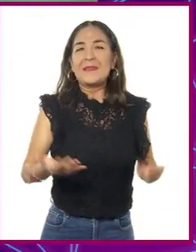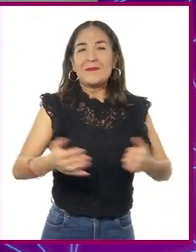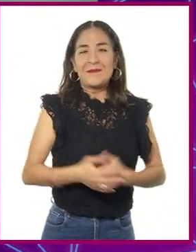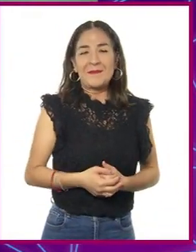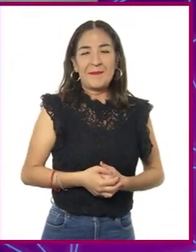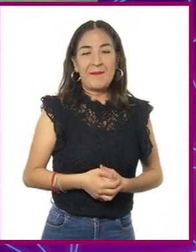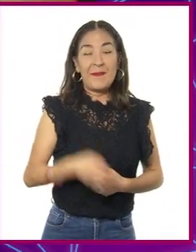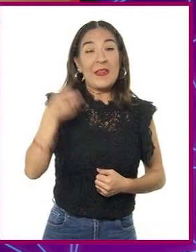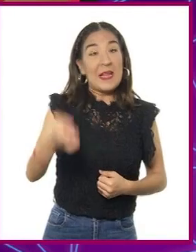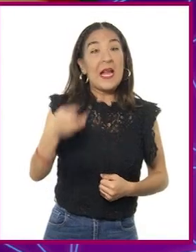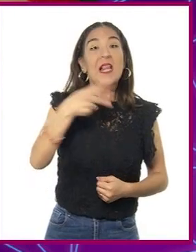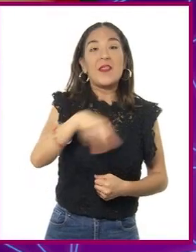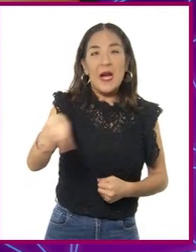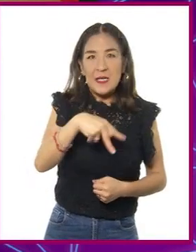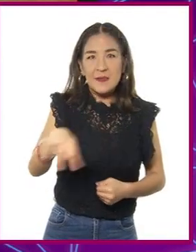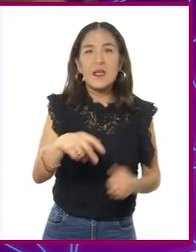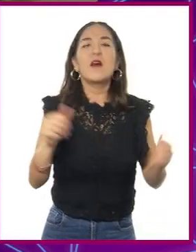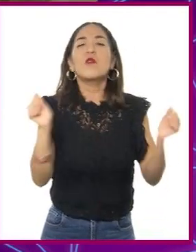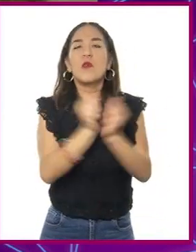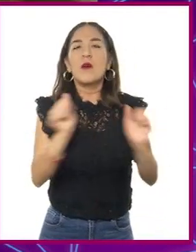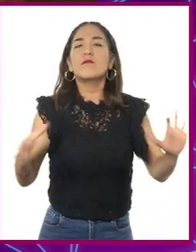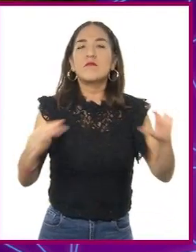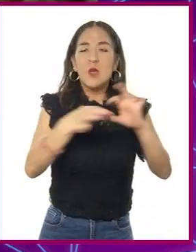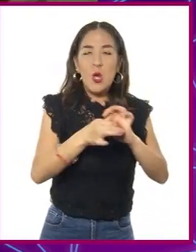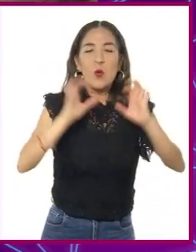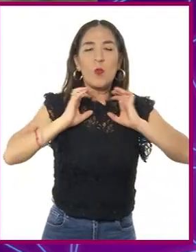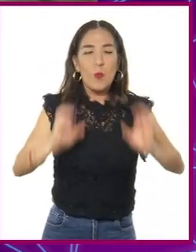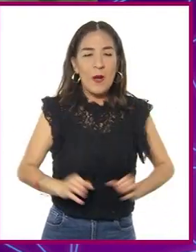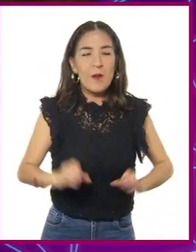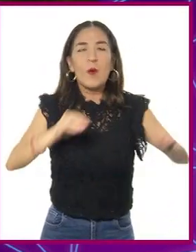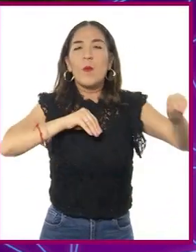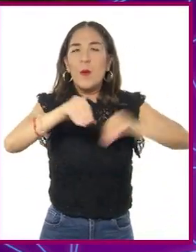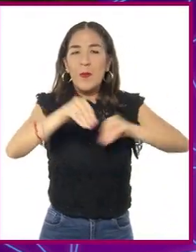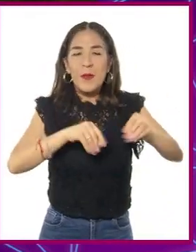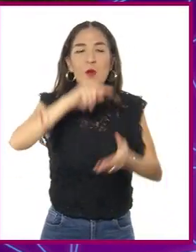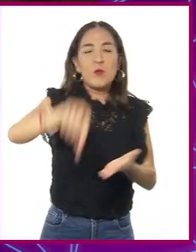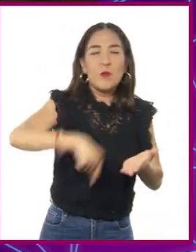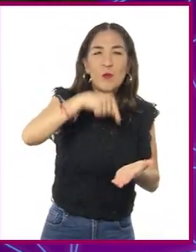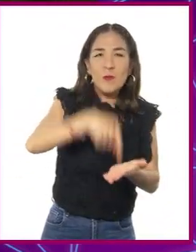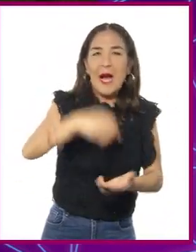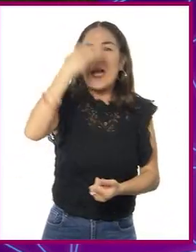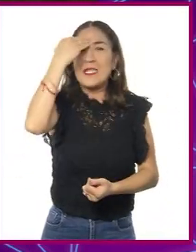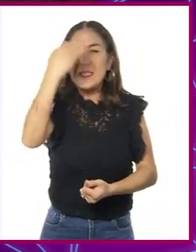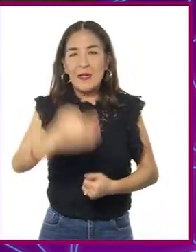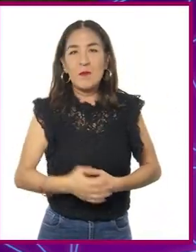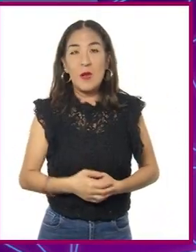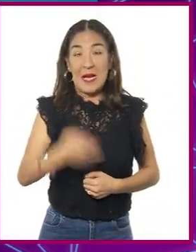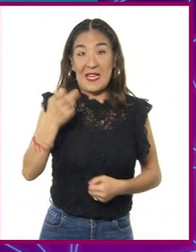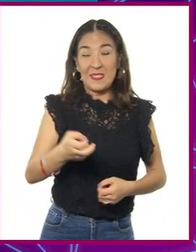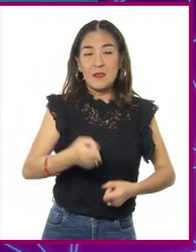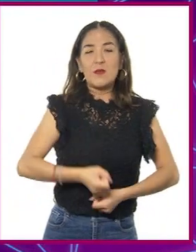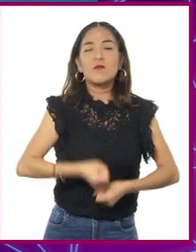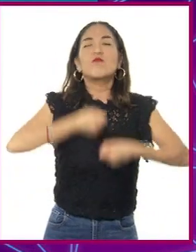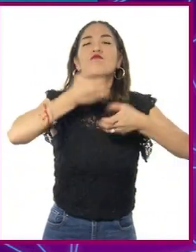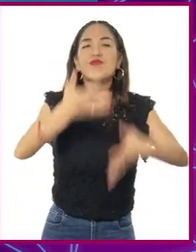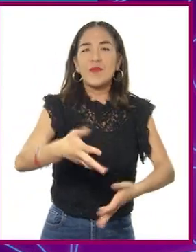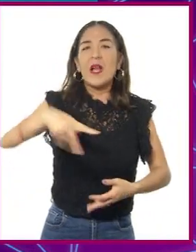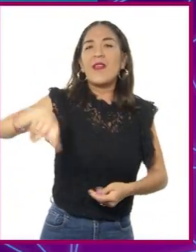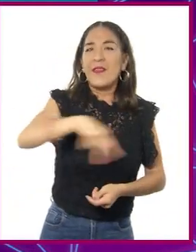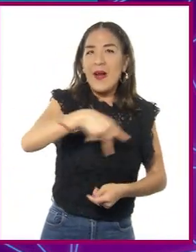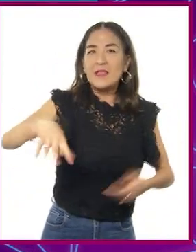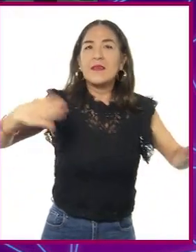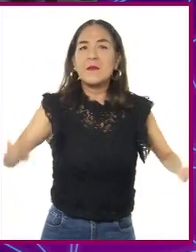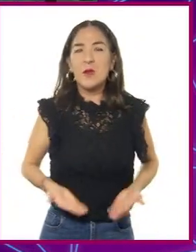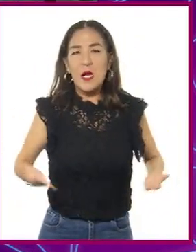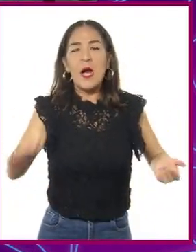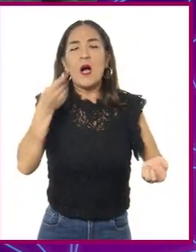de la relación del cuerpo y el movimiento con el espacio y el tiempo. La expresión dancística se ha enriquecido a